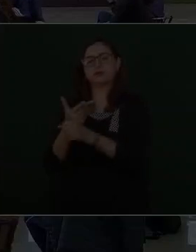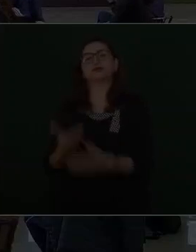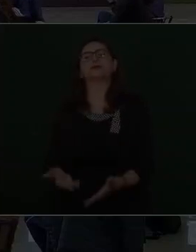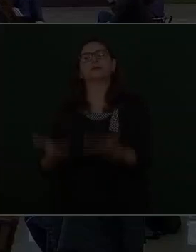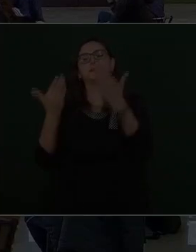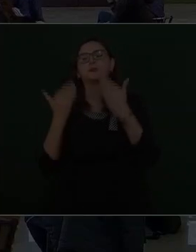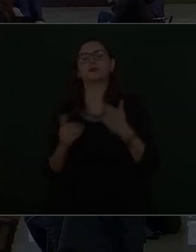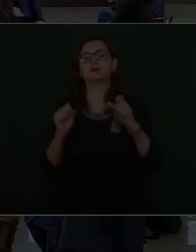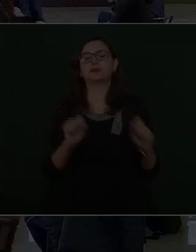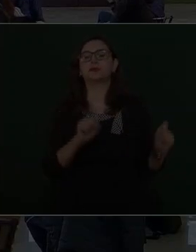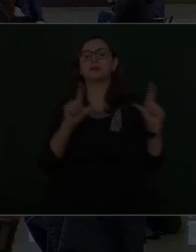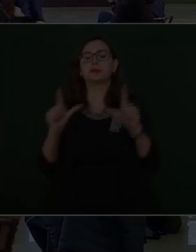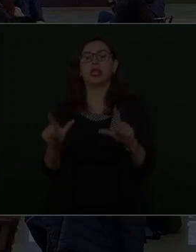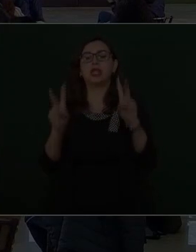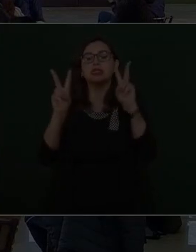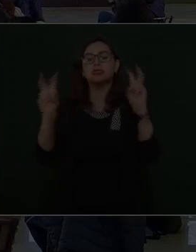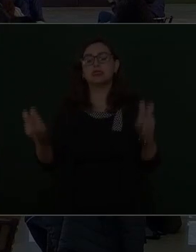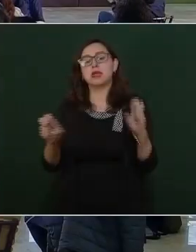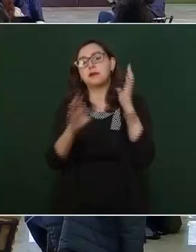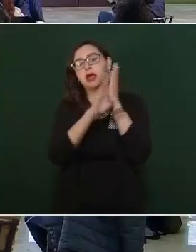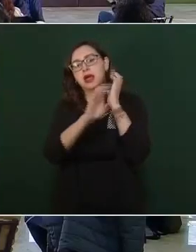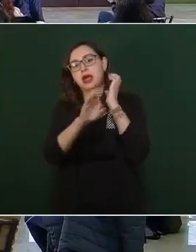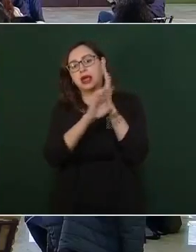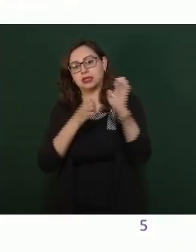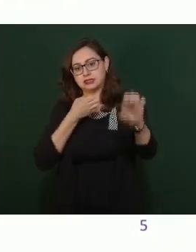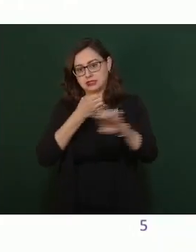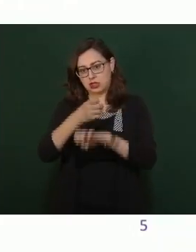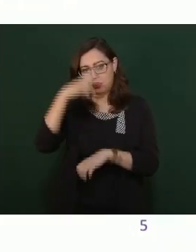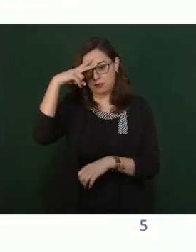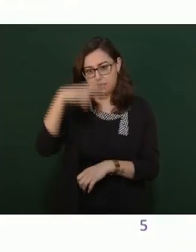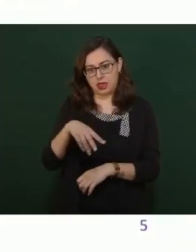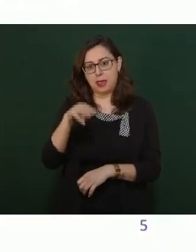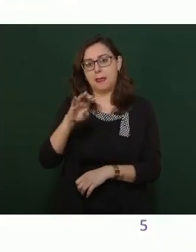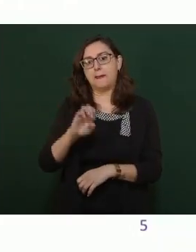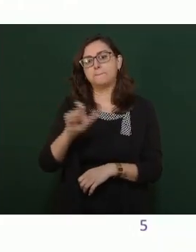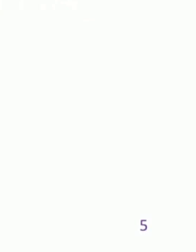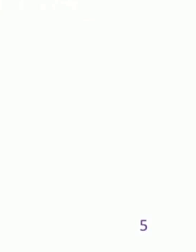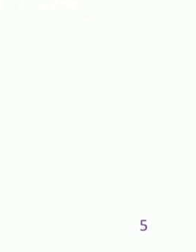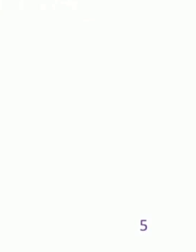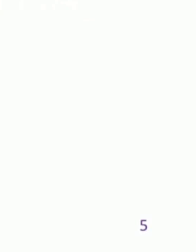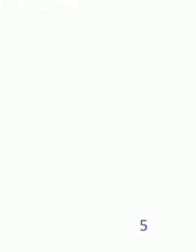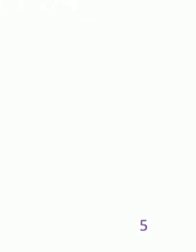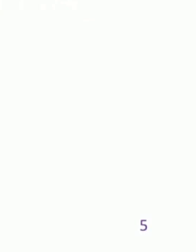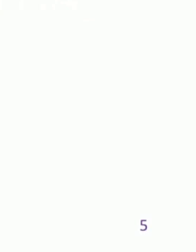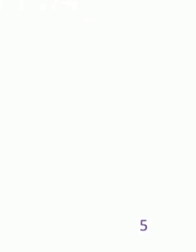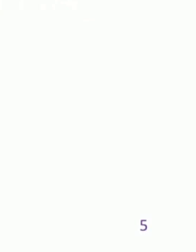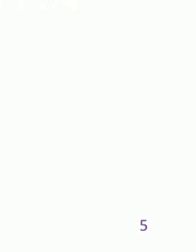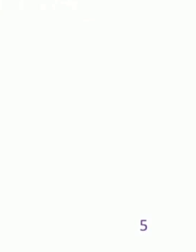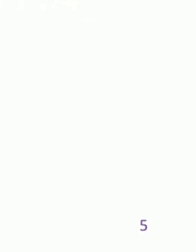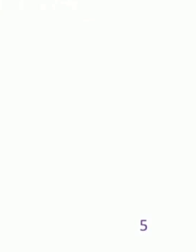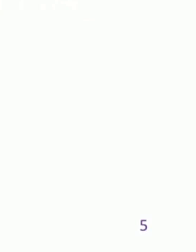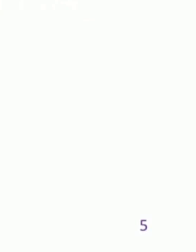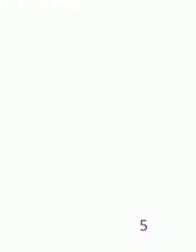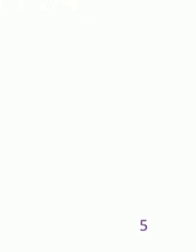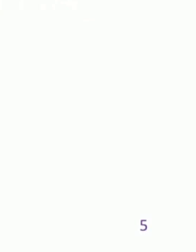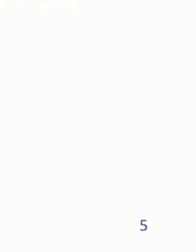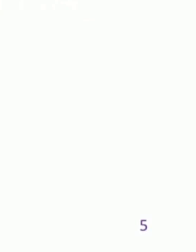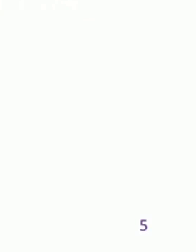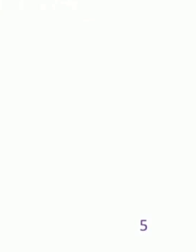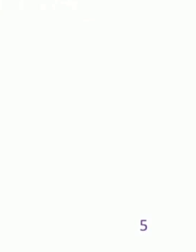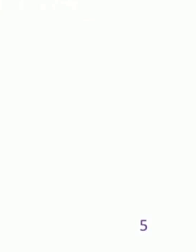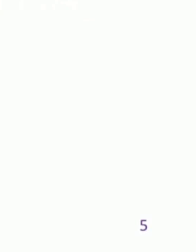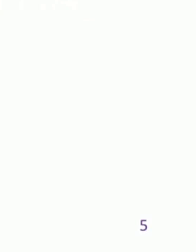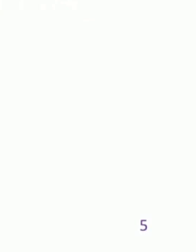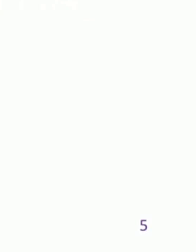en donde tenemos el Mexibús, la línea 1 del Mexibús. Son 20 kilómetros de longitud que van desde